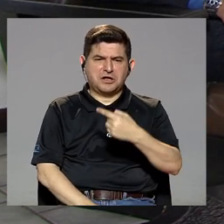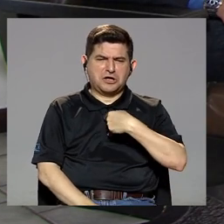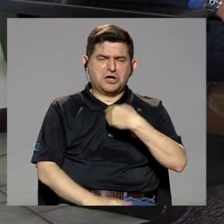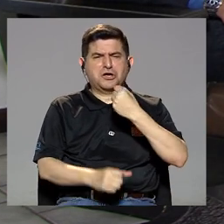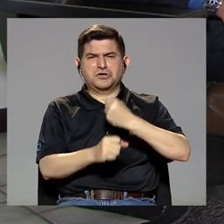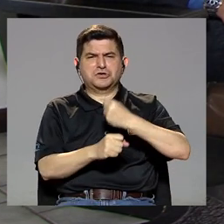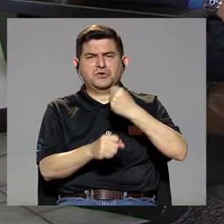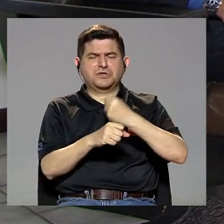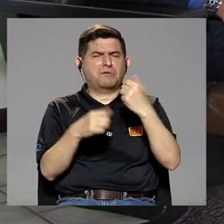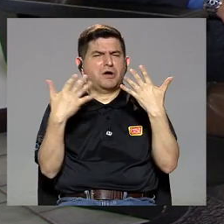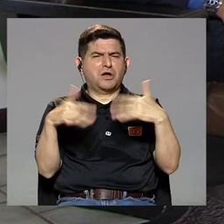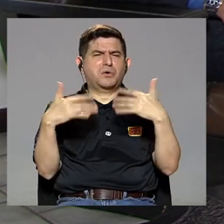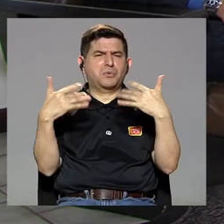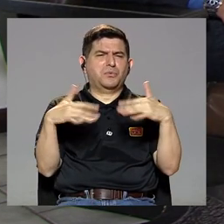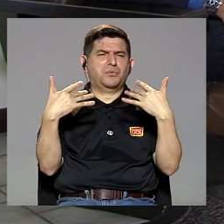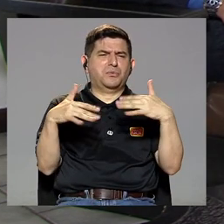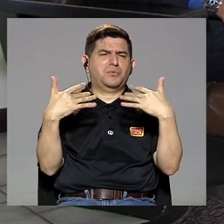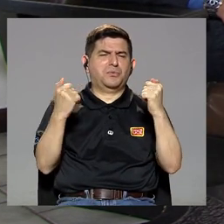bastante